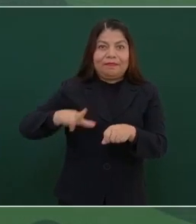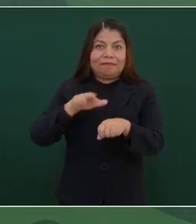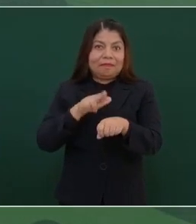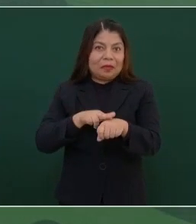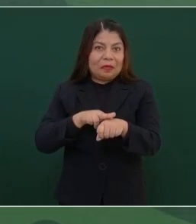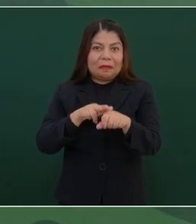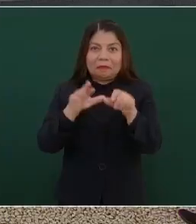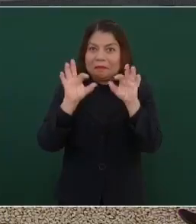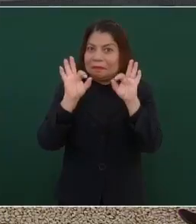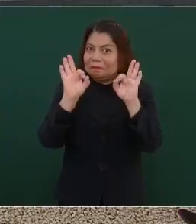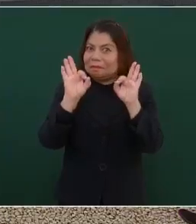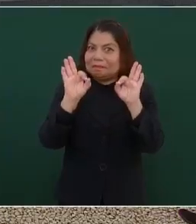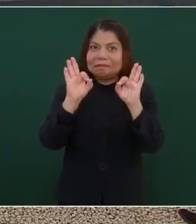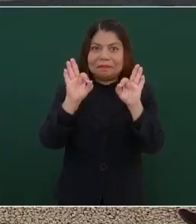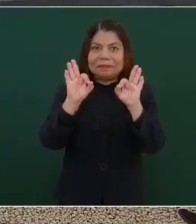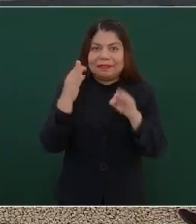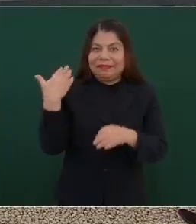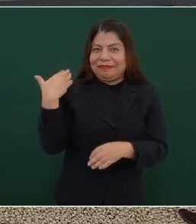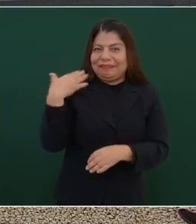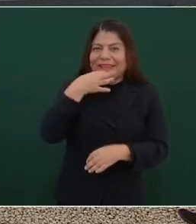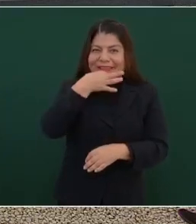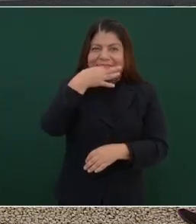cumpliendo 49 años.